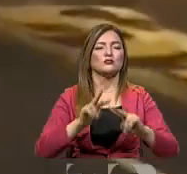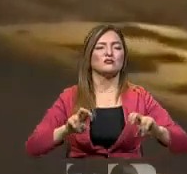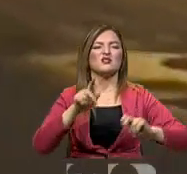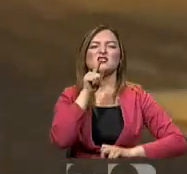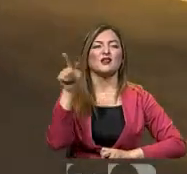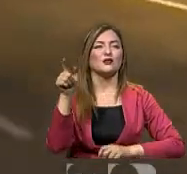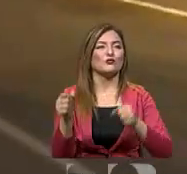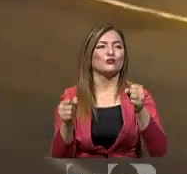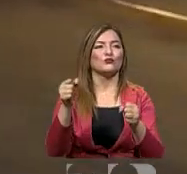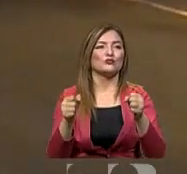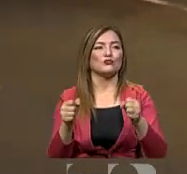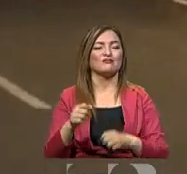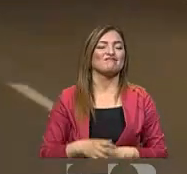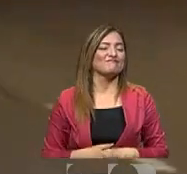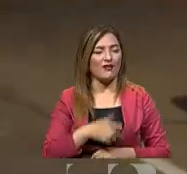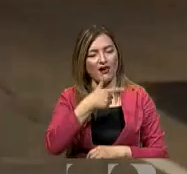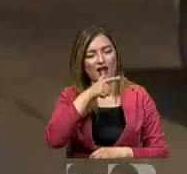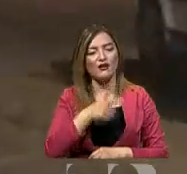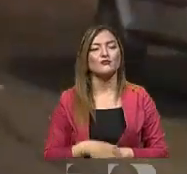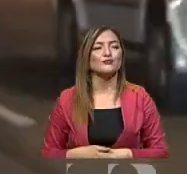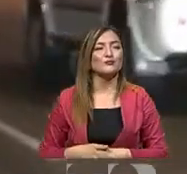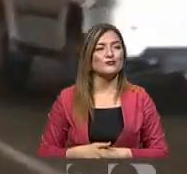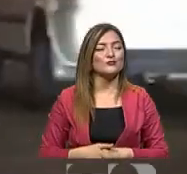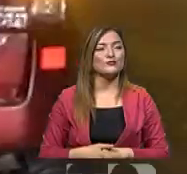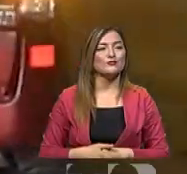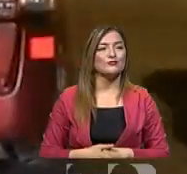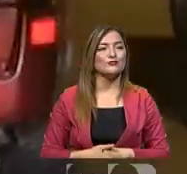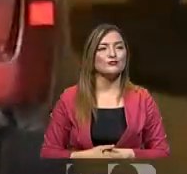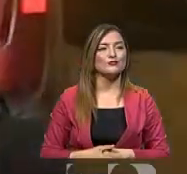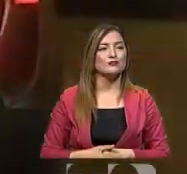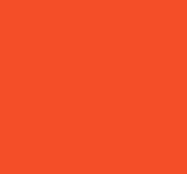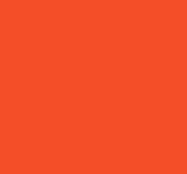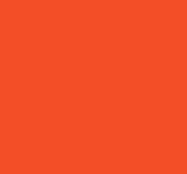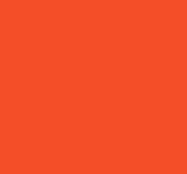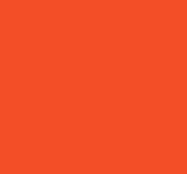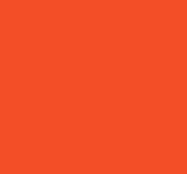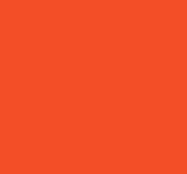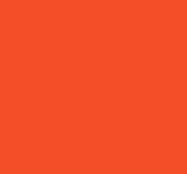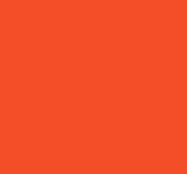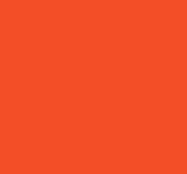estaba manejando ese carro en presunto estado etílico. Alberto Luna, 24 horas. Yo